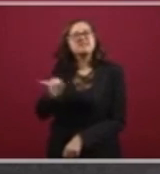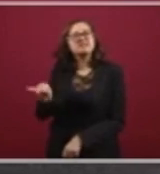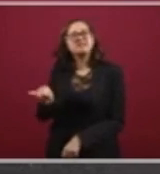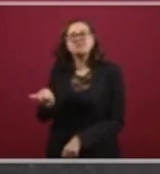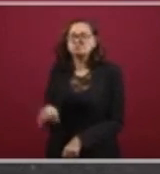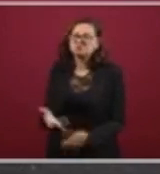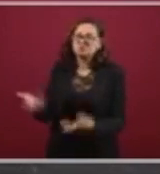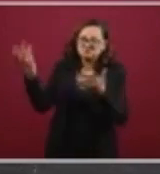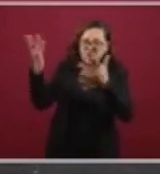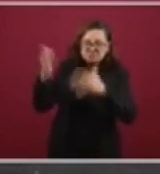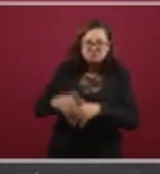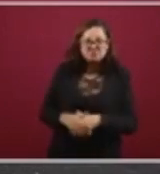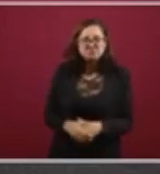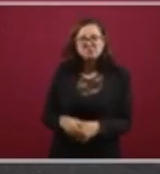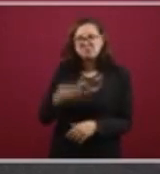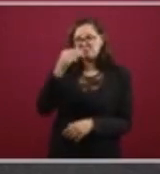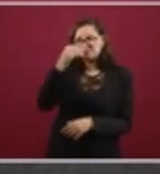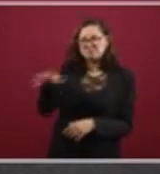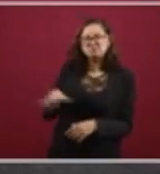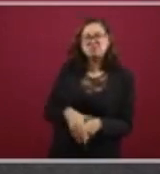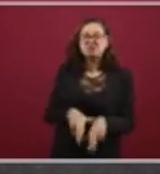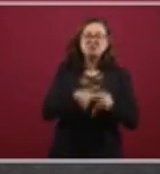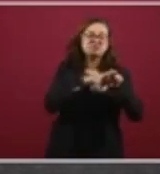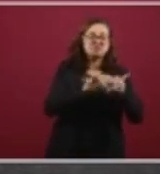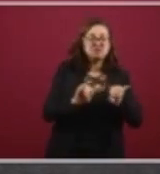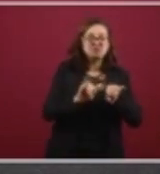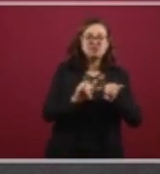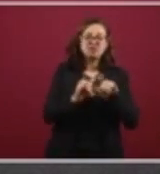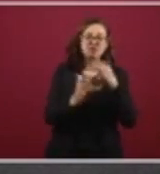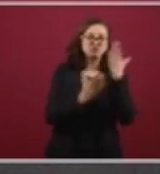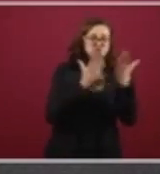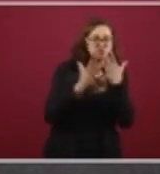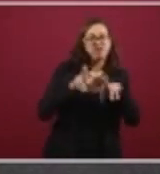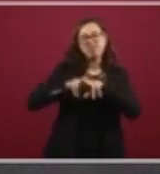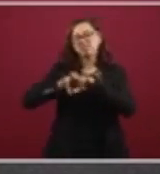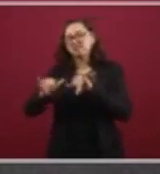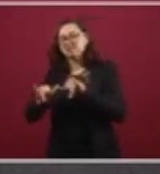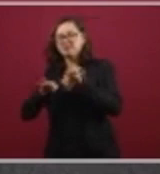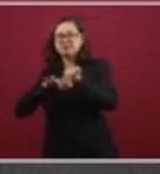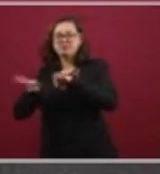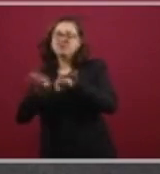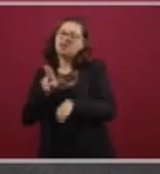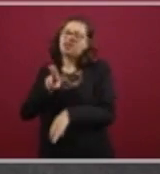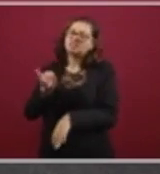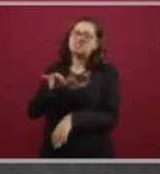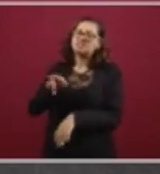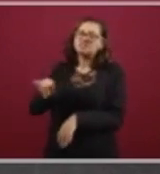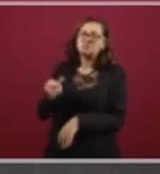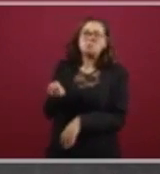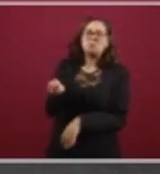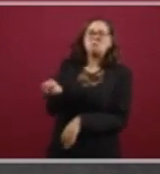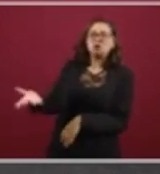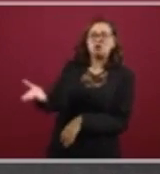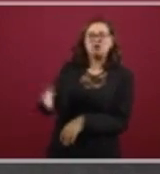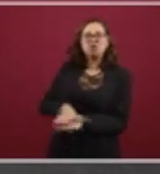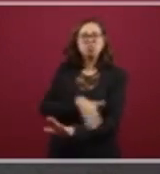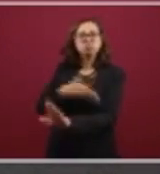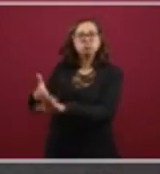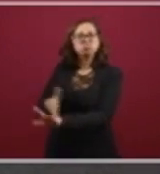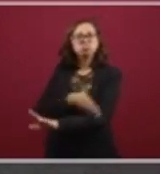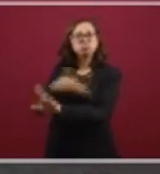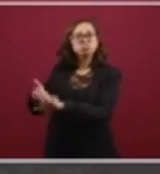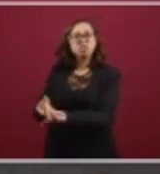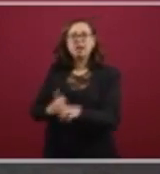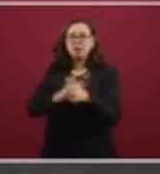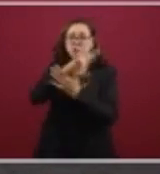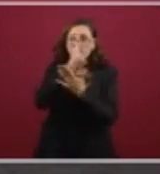ninis, que ni estudian ni trabajan, y nunca hubo un programa